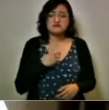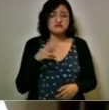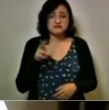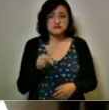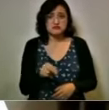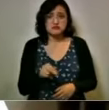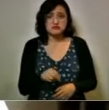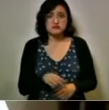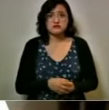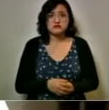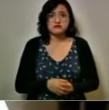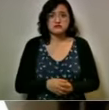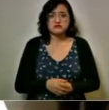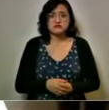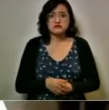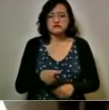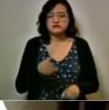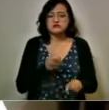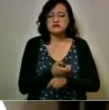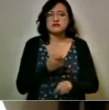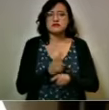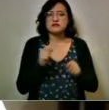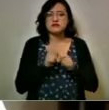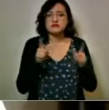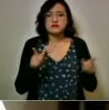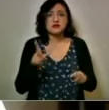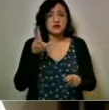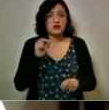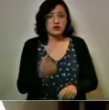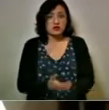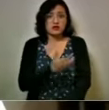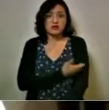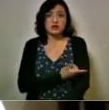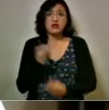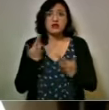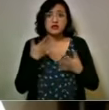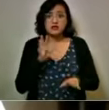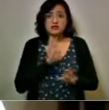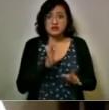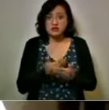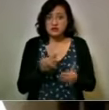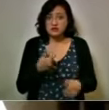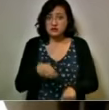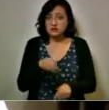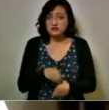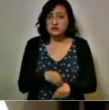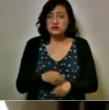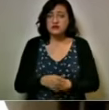acompaña, si el estado de Tlaxcala no acompaña a quien ya se los plantea ambos,